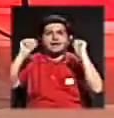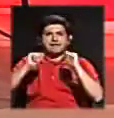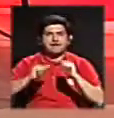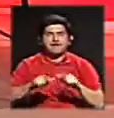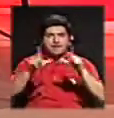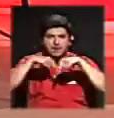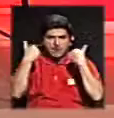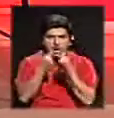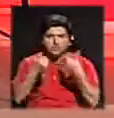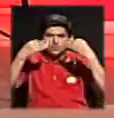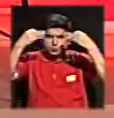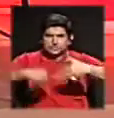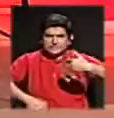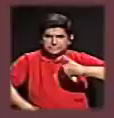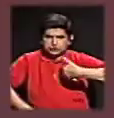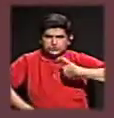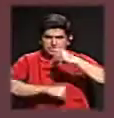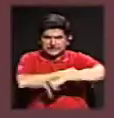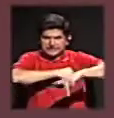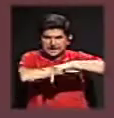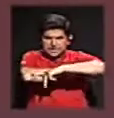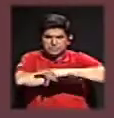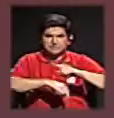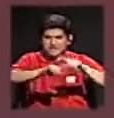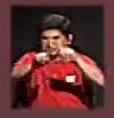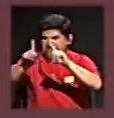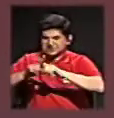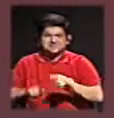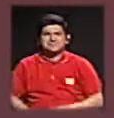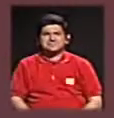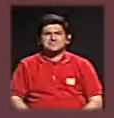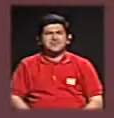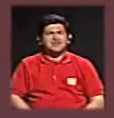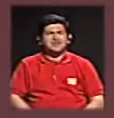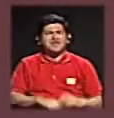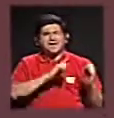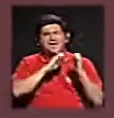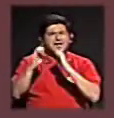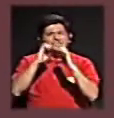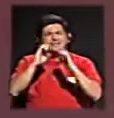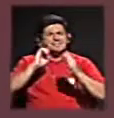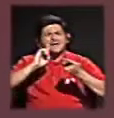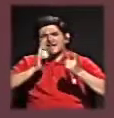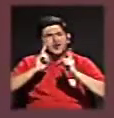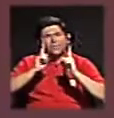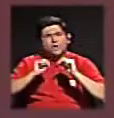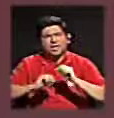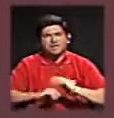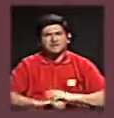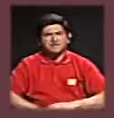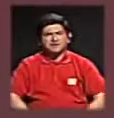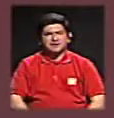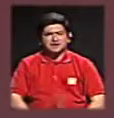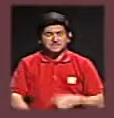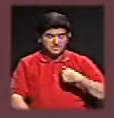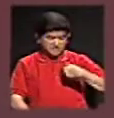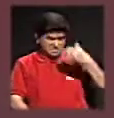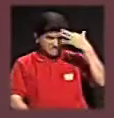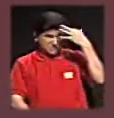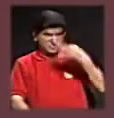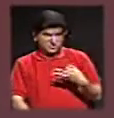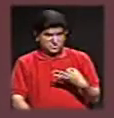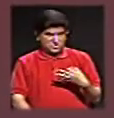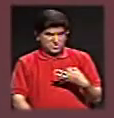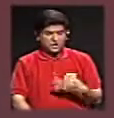los sectores que toman decisiones en nuestros países? ¿Qué estrategias o qué pasos tienen que darse en ese sentido? Bueno, creo